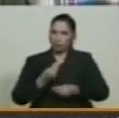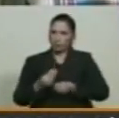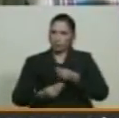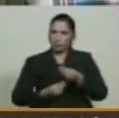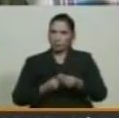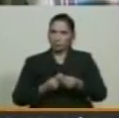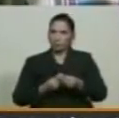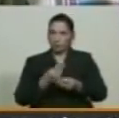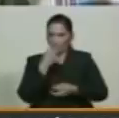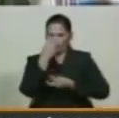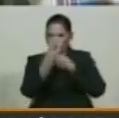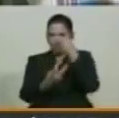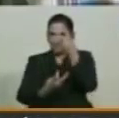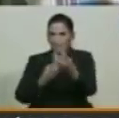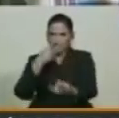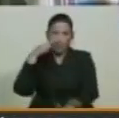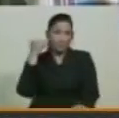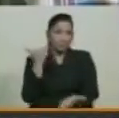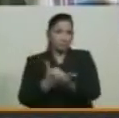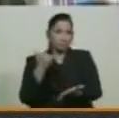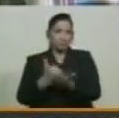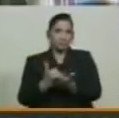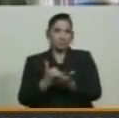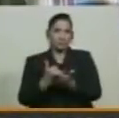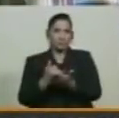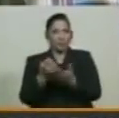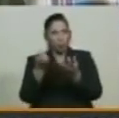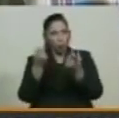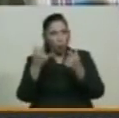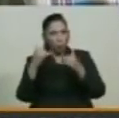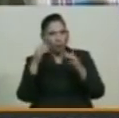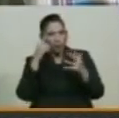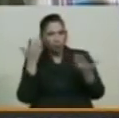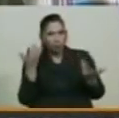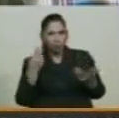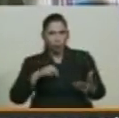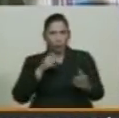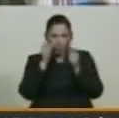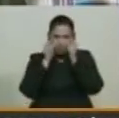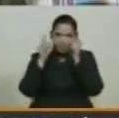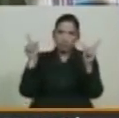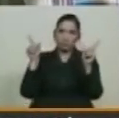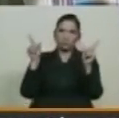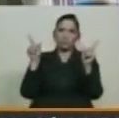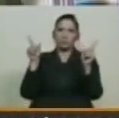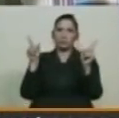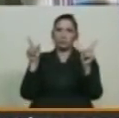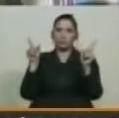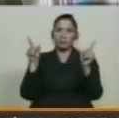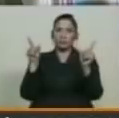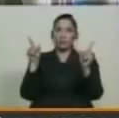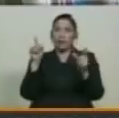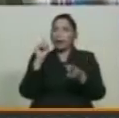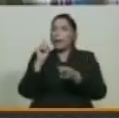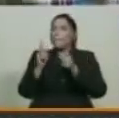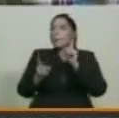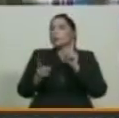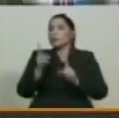la verificación del conteo físico y nos damos cuenta que hay en realidad aproximadamente